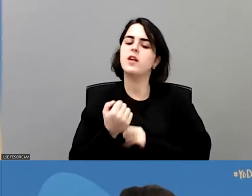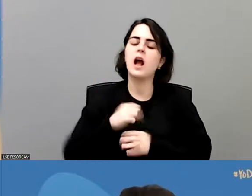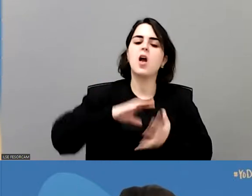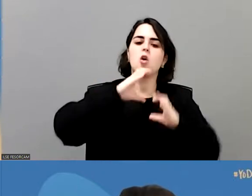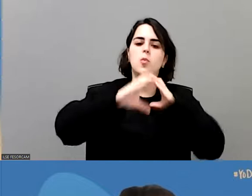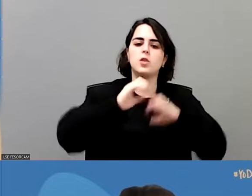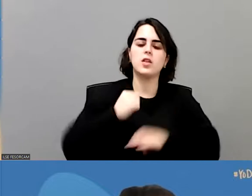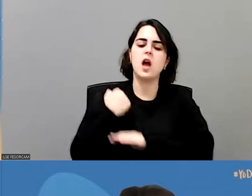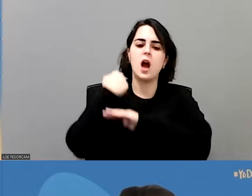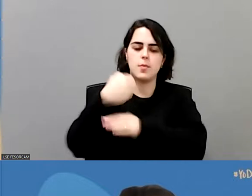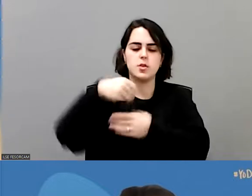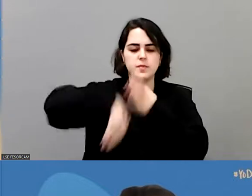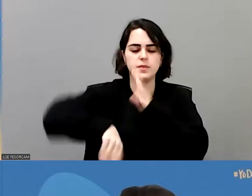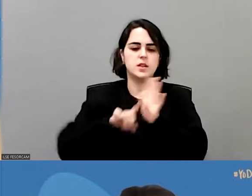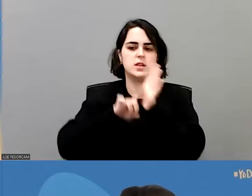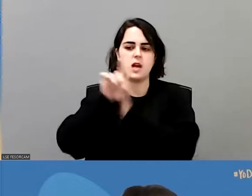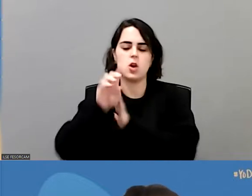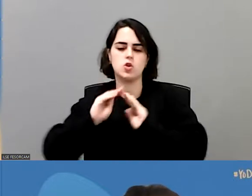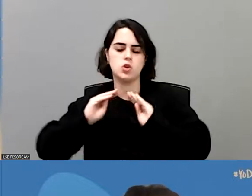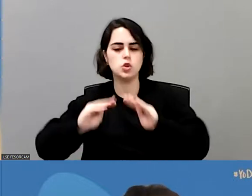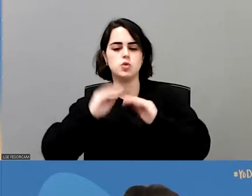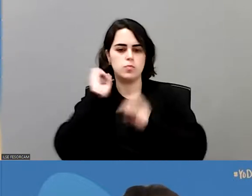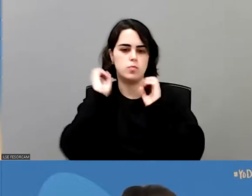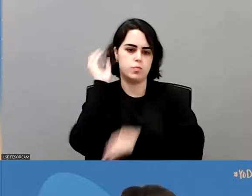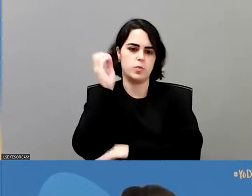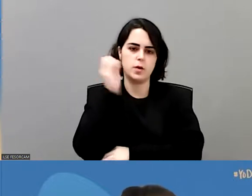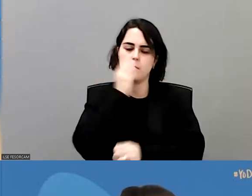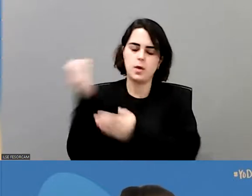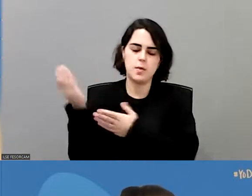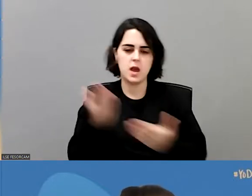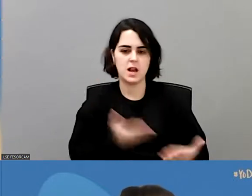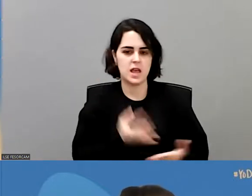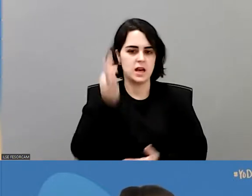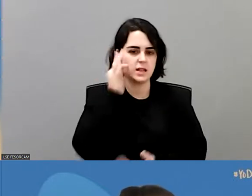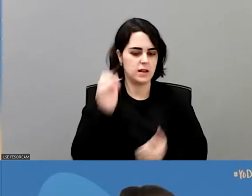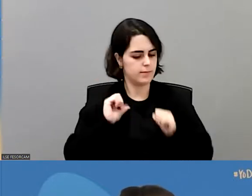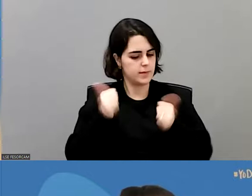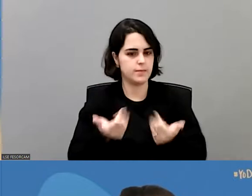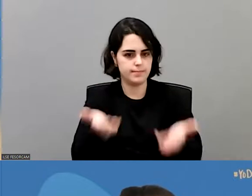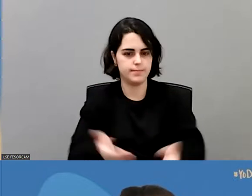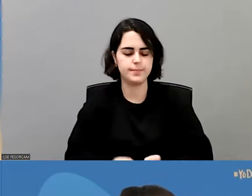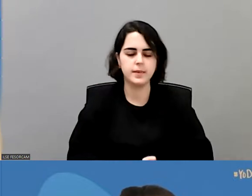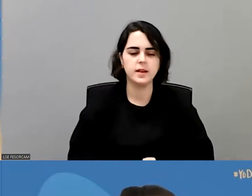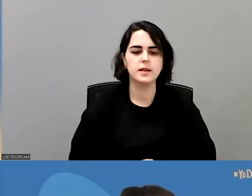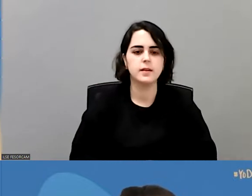el desarrollo de esta ponencia. Así que nada, os doy la bienvenida, chicas, y adelante.